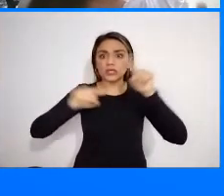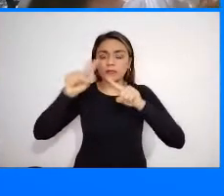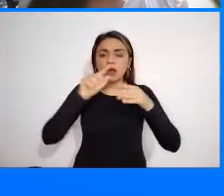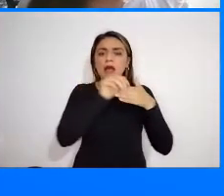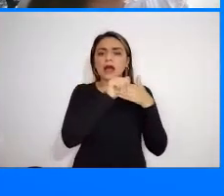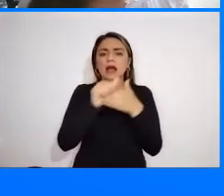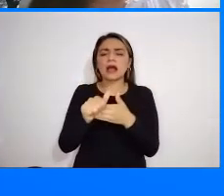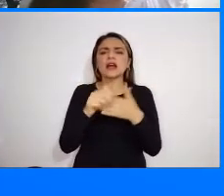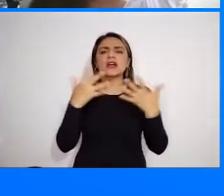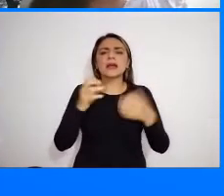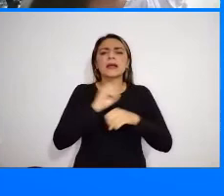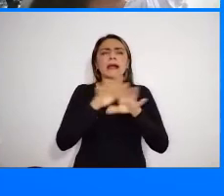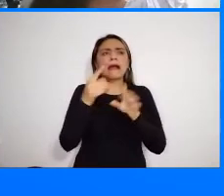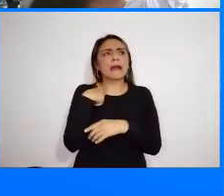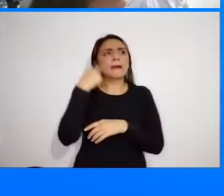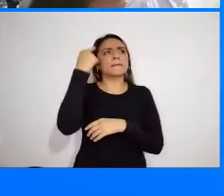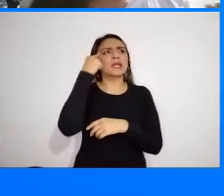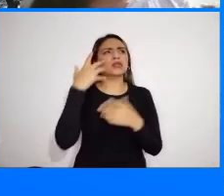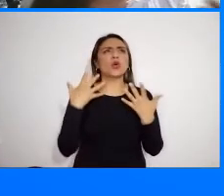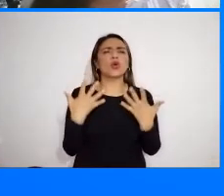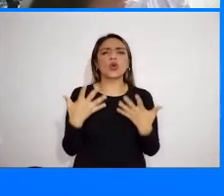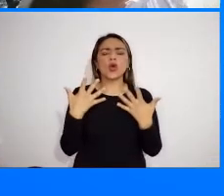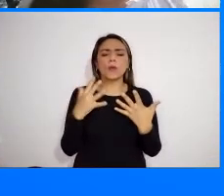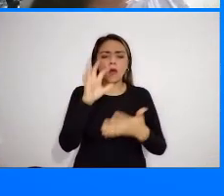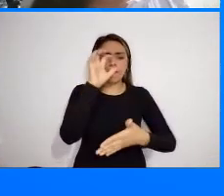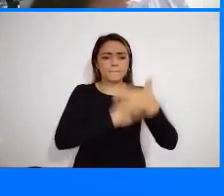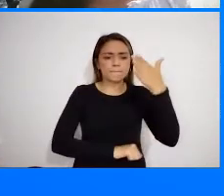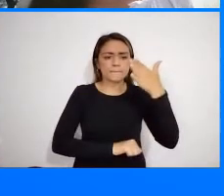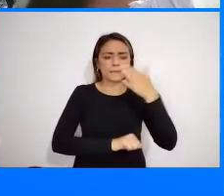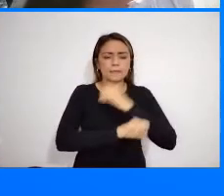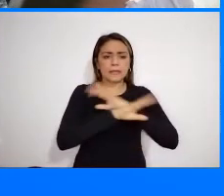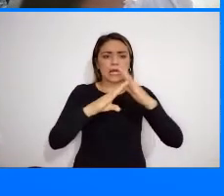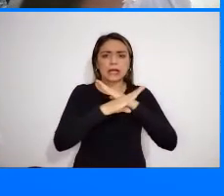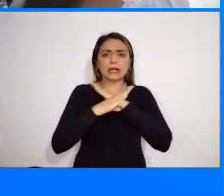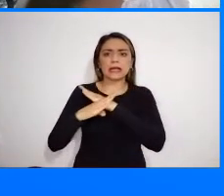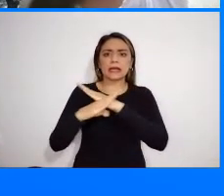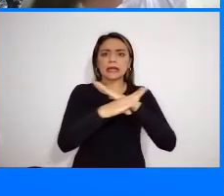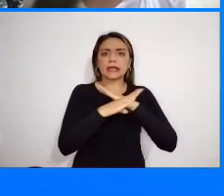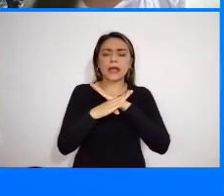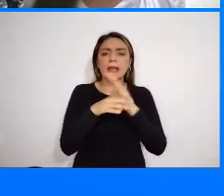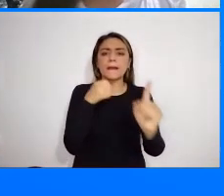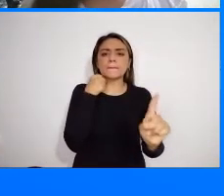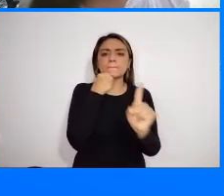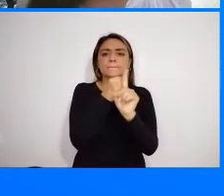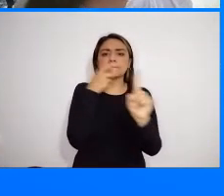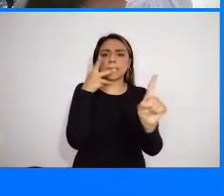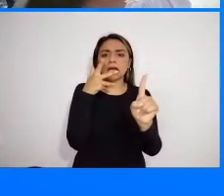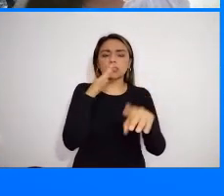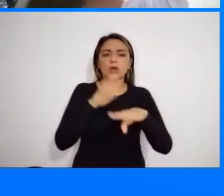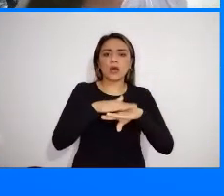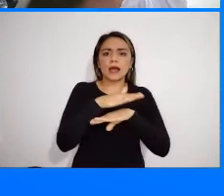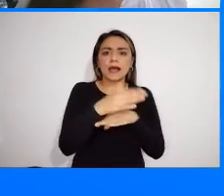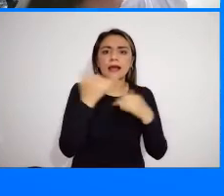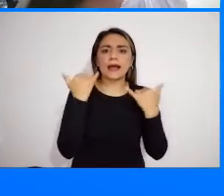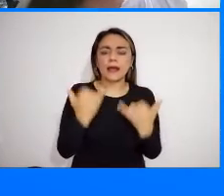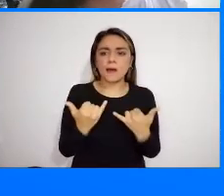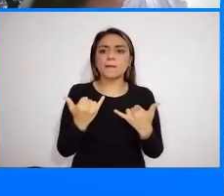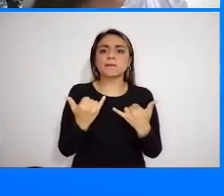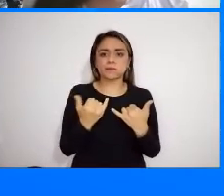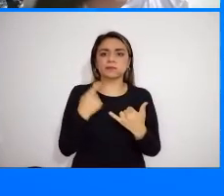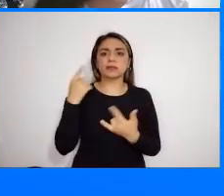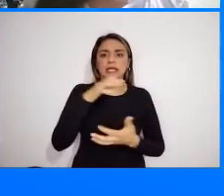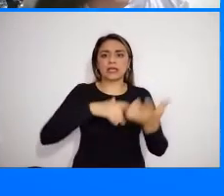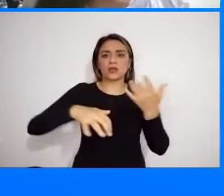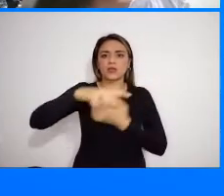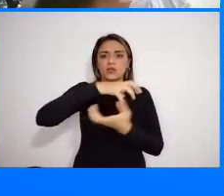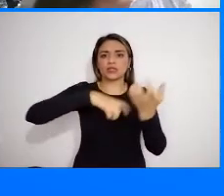que se piense cómo mitigar y prevenir esos impactos que se generen pues a los